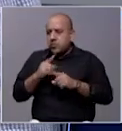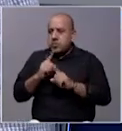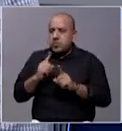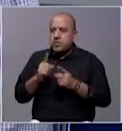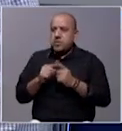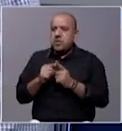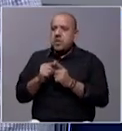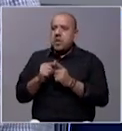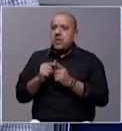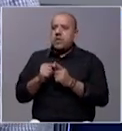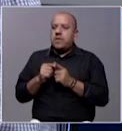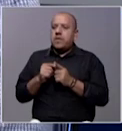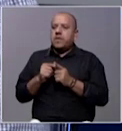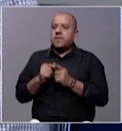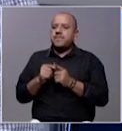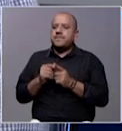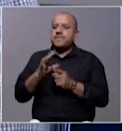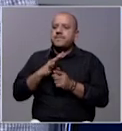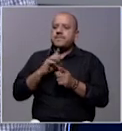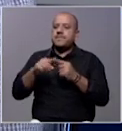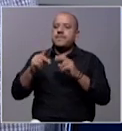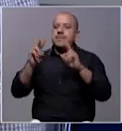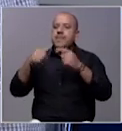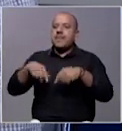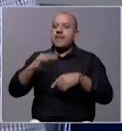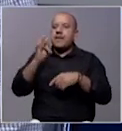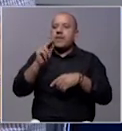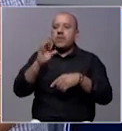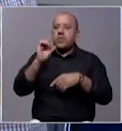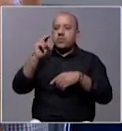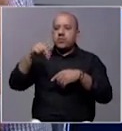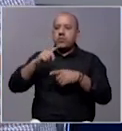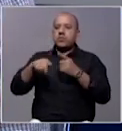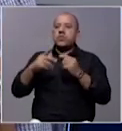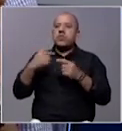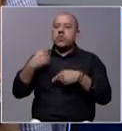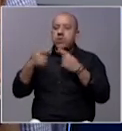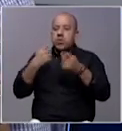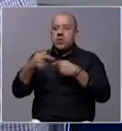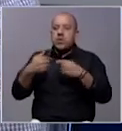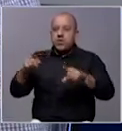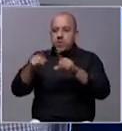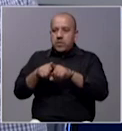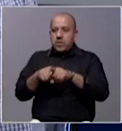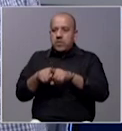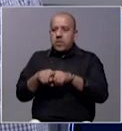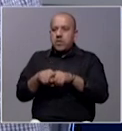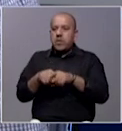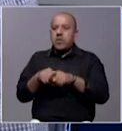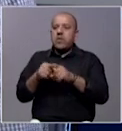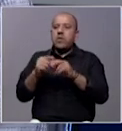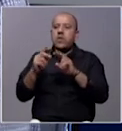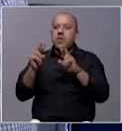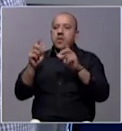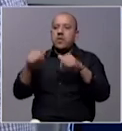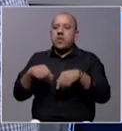hay acuerdo en términos de coincidencia no en términos de fusión los partidos siguen siendo los mismos y mantienen por supuesto su más absoluta autonomía